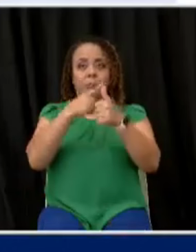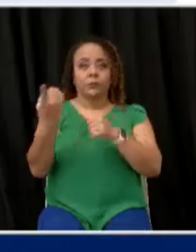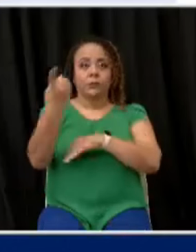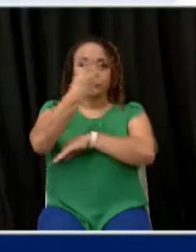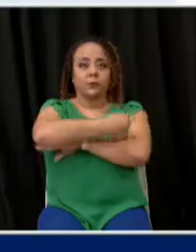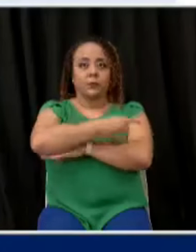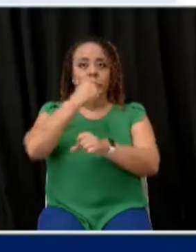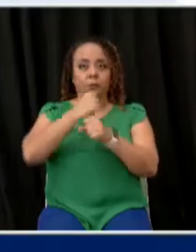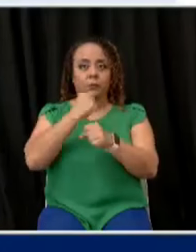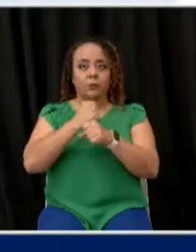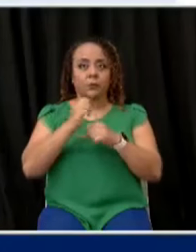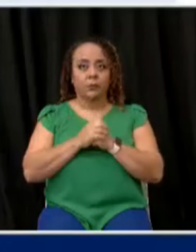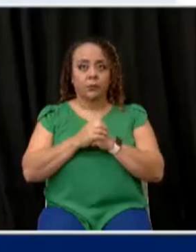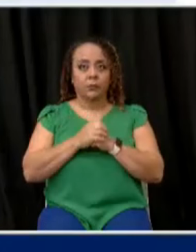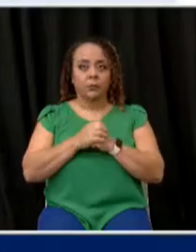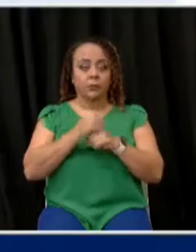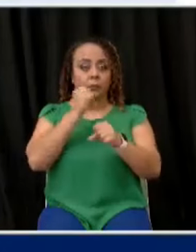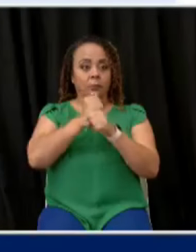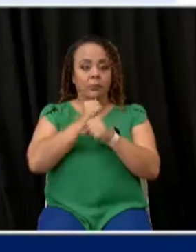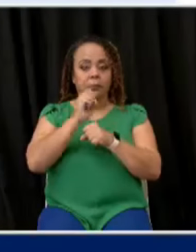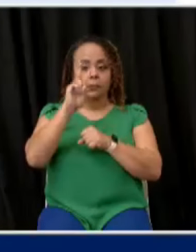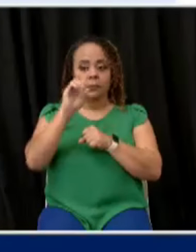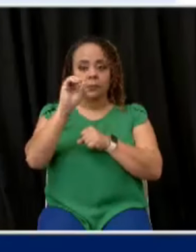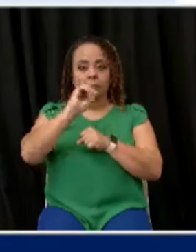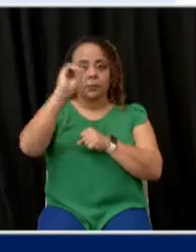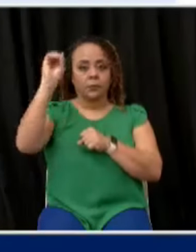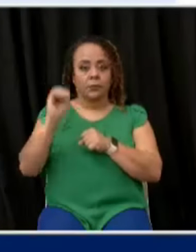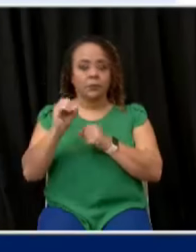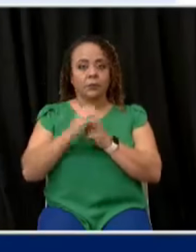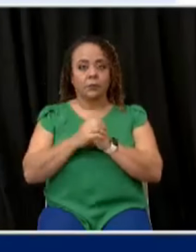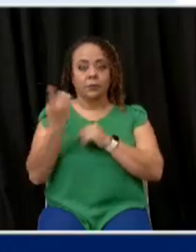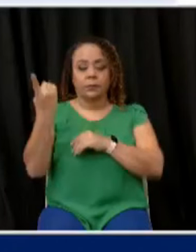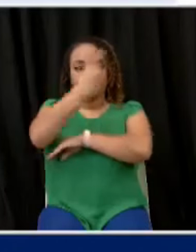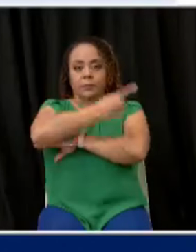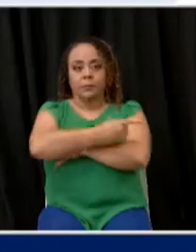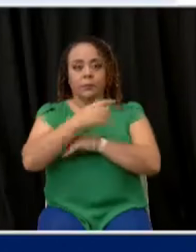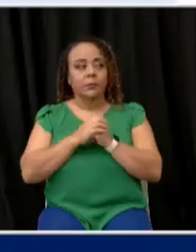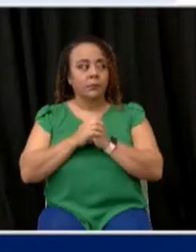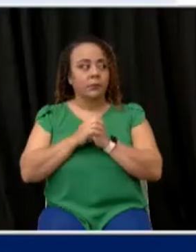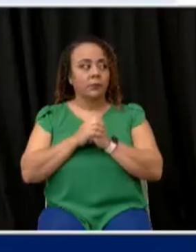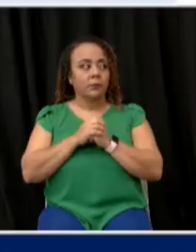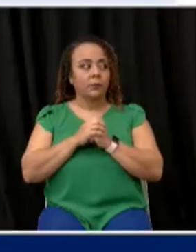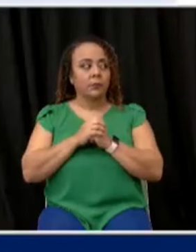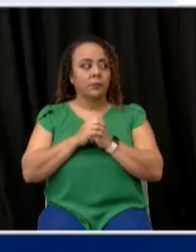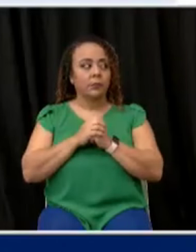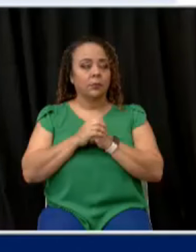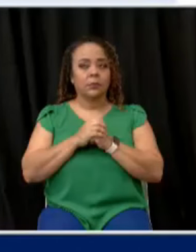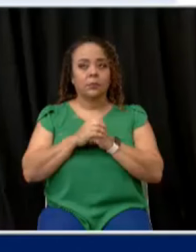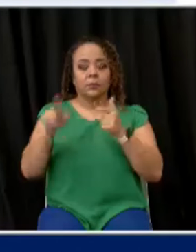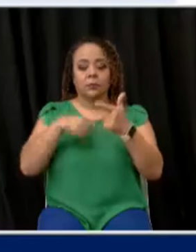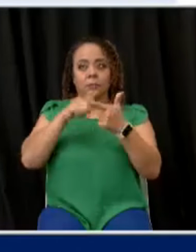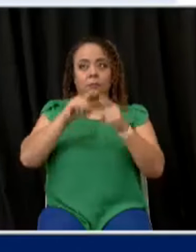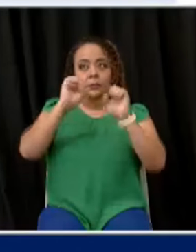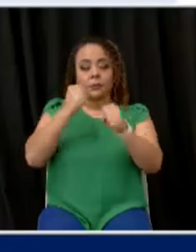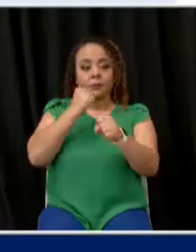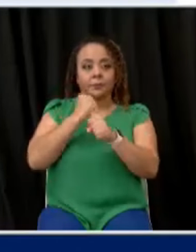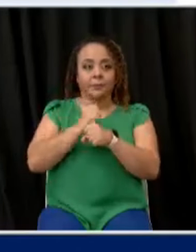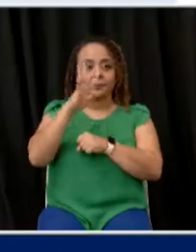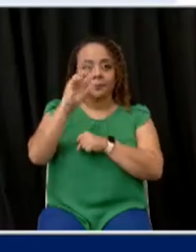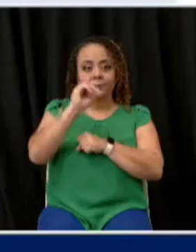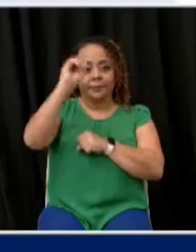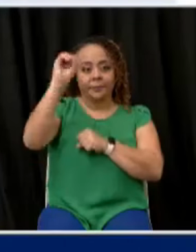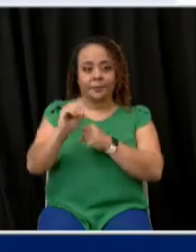trabajo, que trabaje el 20% del día. El segundo día ya puede trabajar el